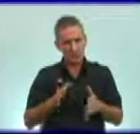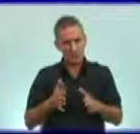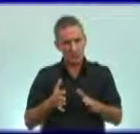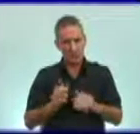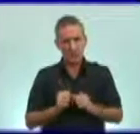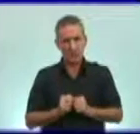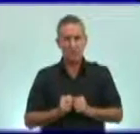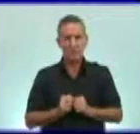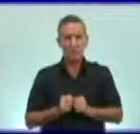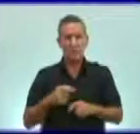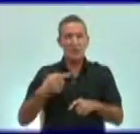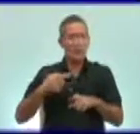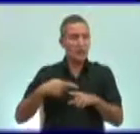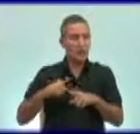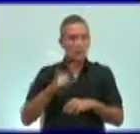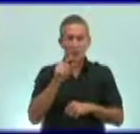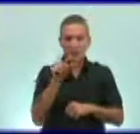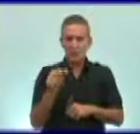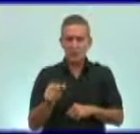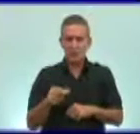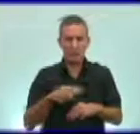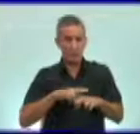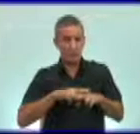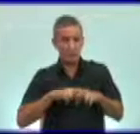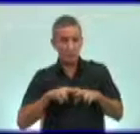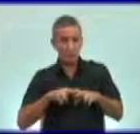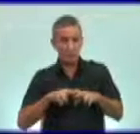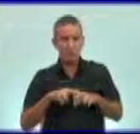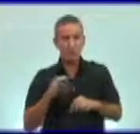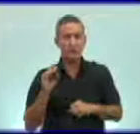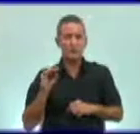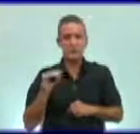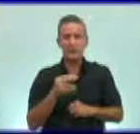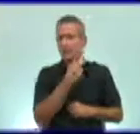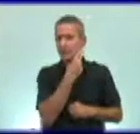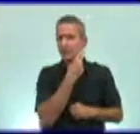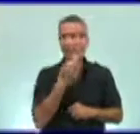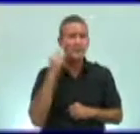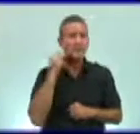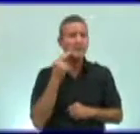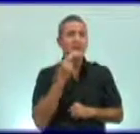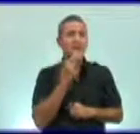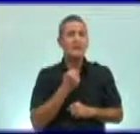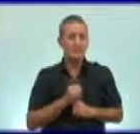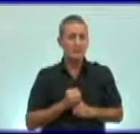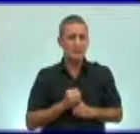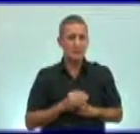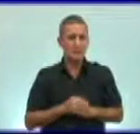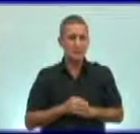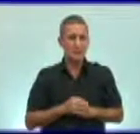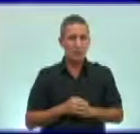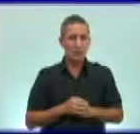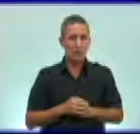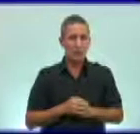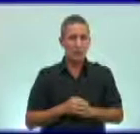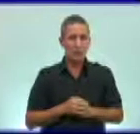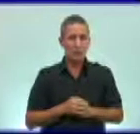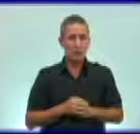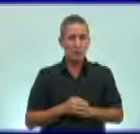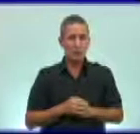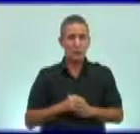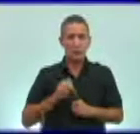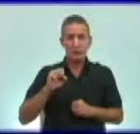la otra figura histórica de la cual habla el apóstol de nuestra independencia, que es José de San Martín y